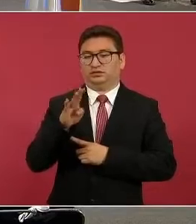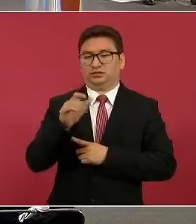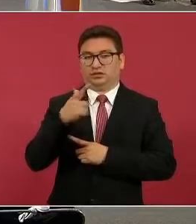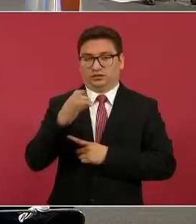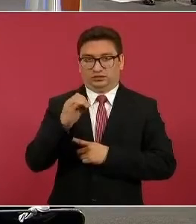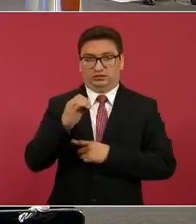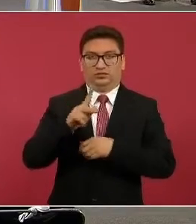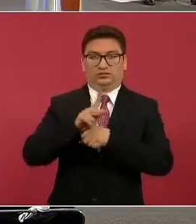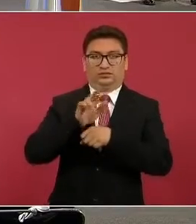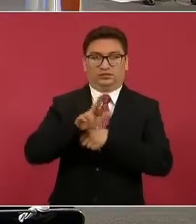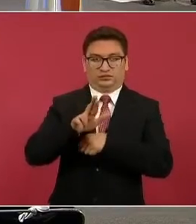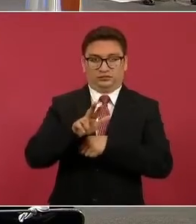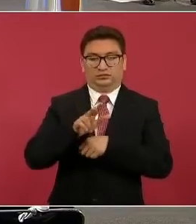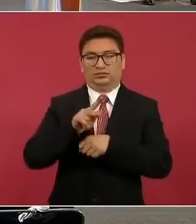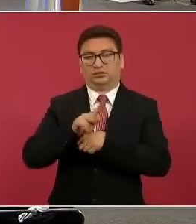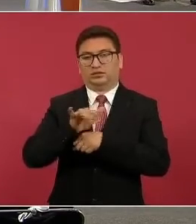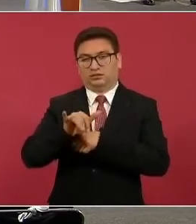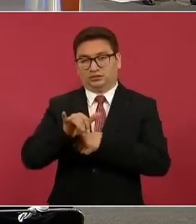de Paraguay.